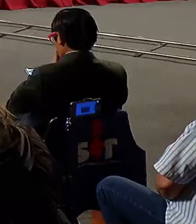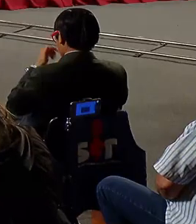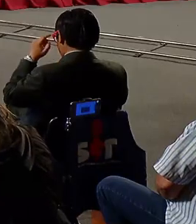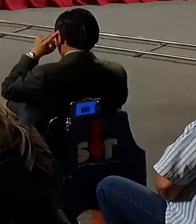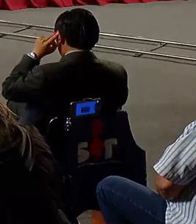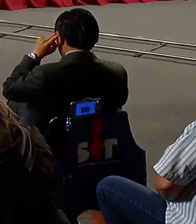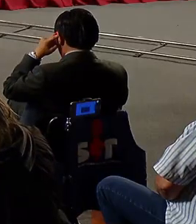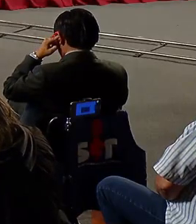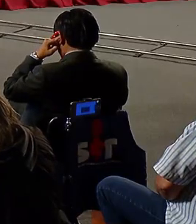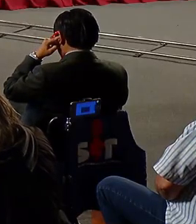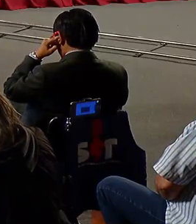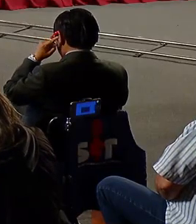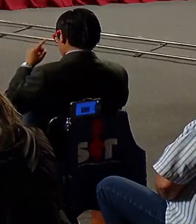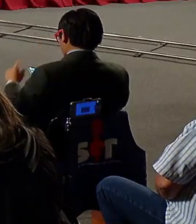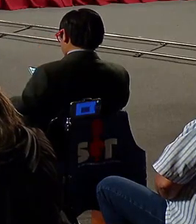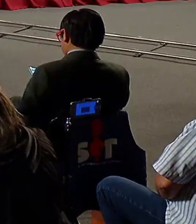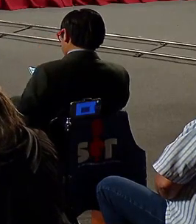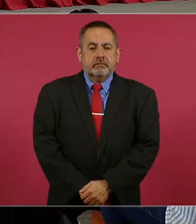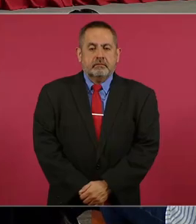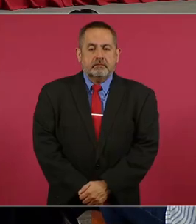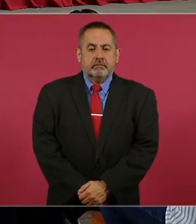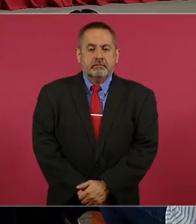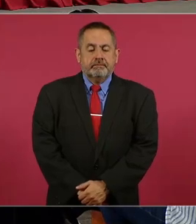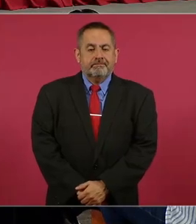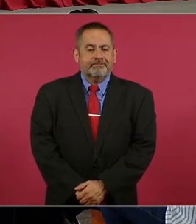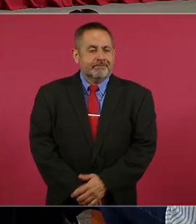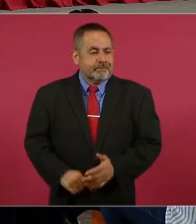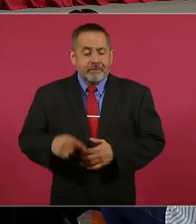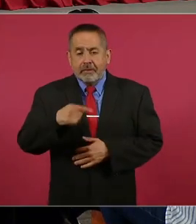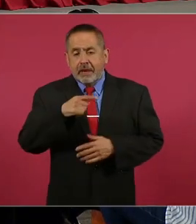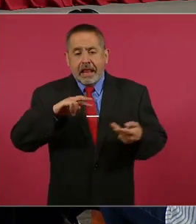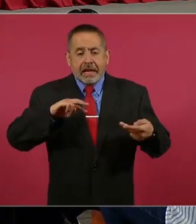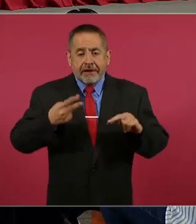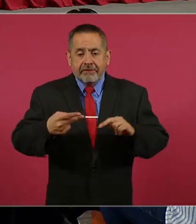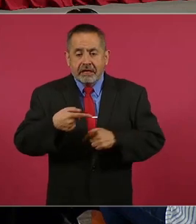mintieron. Porque lo que dices es falso.